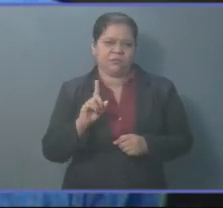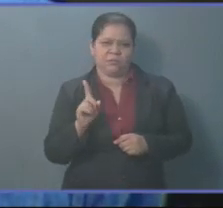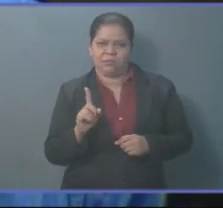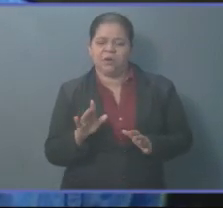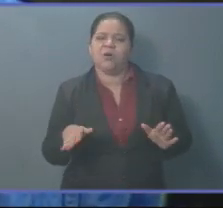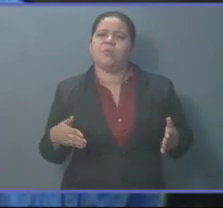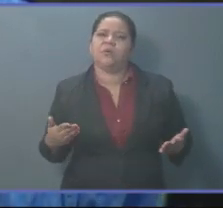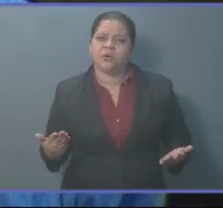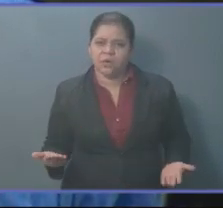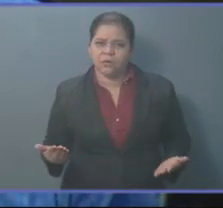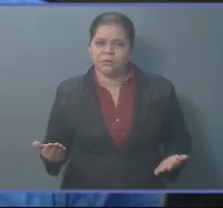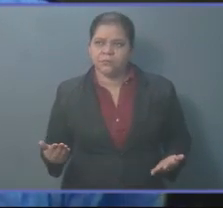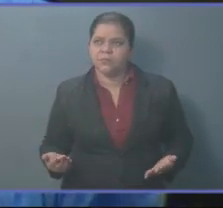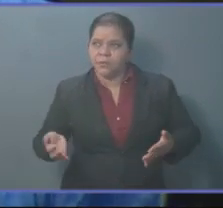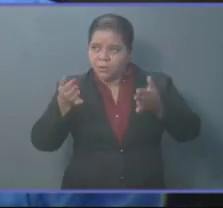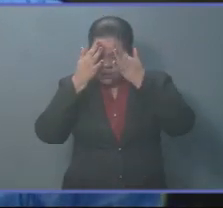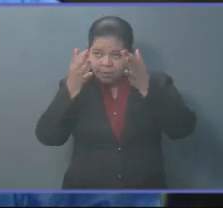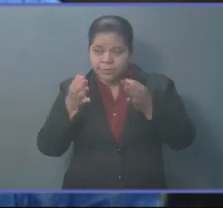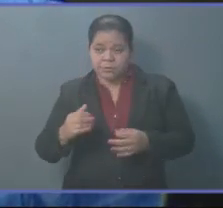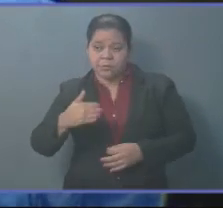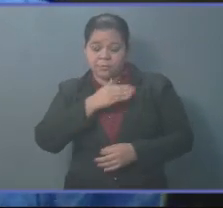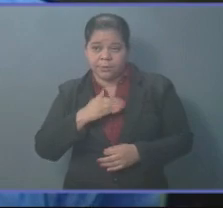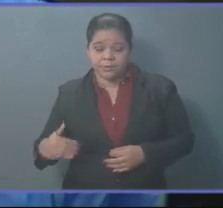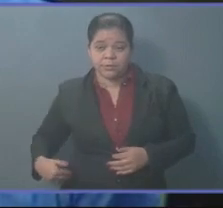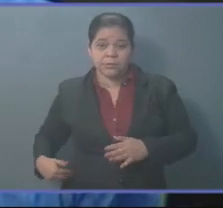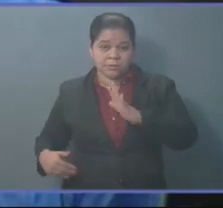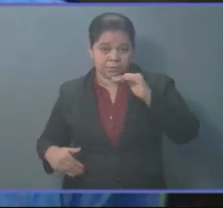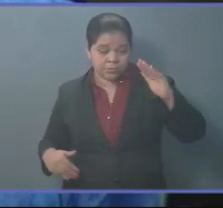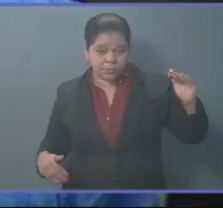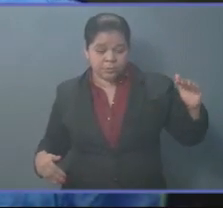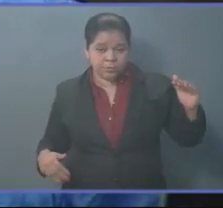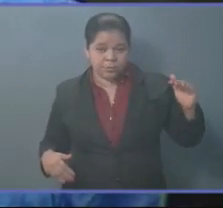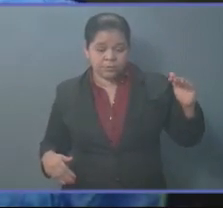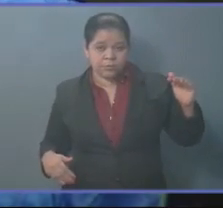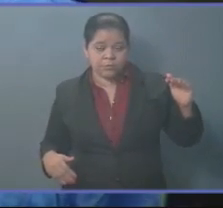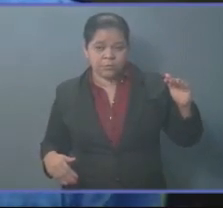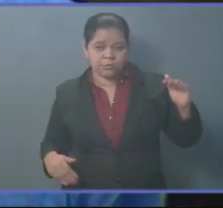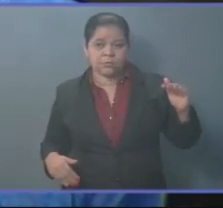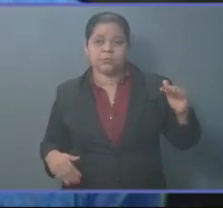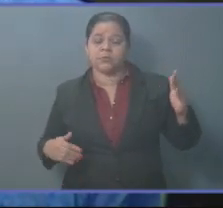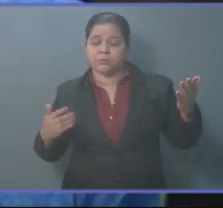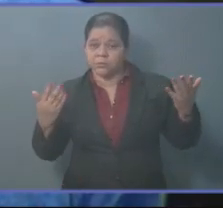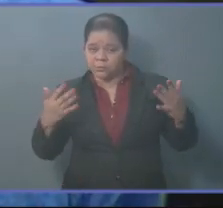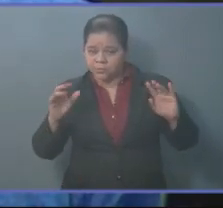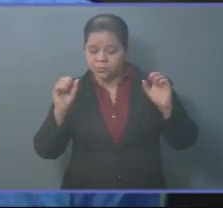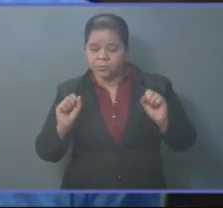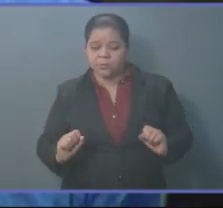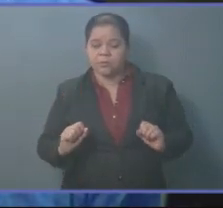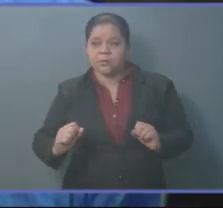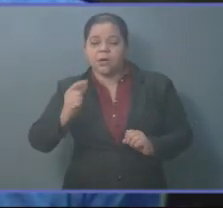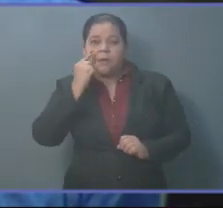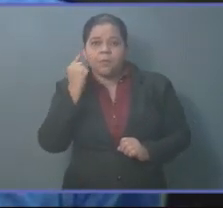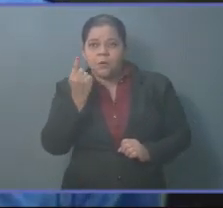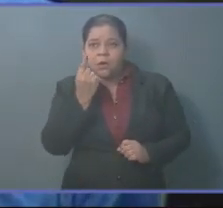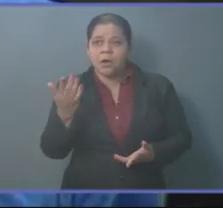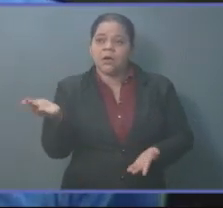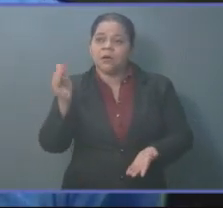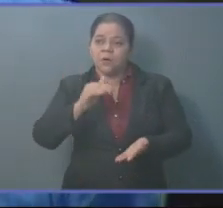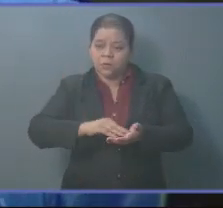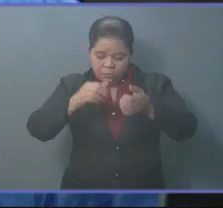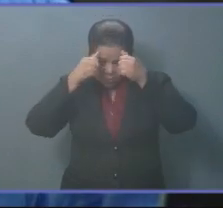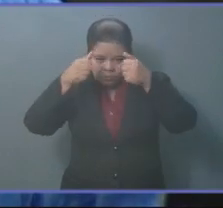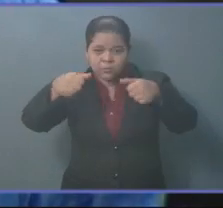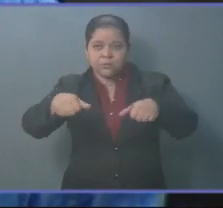esperando que la decisión que tome el presidente de la República sea para buscar nuevamente